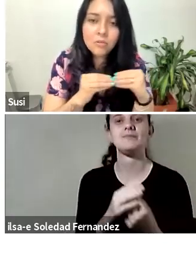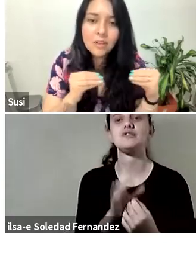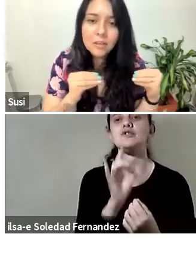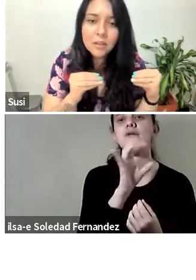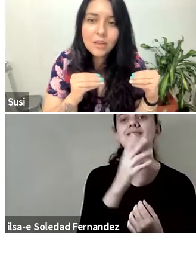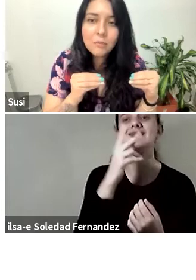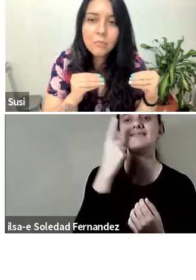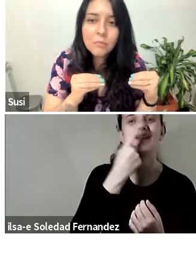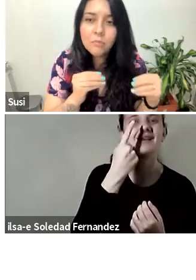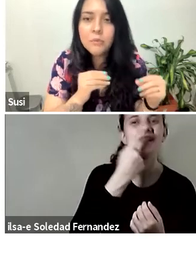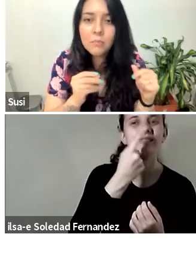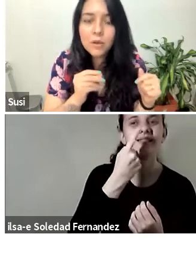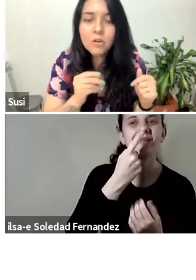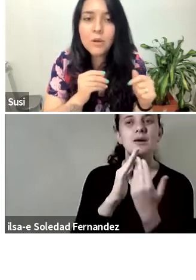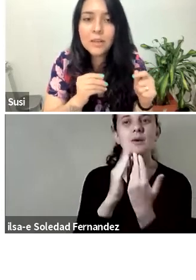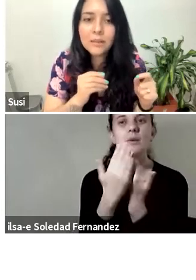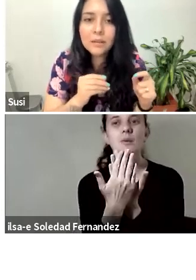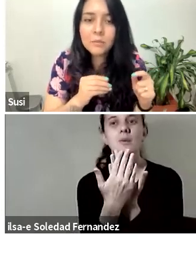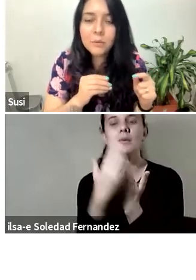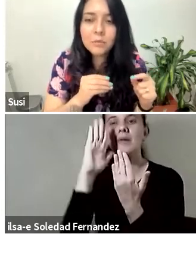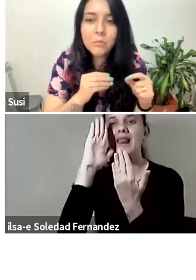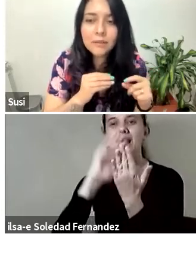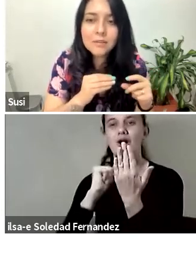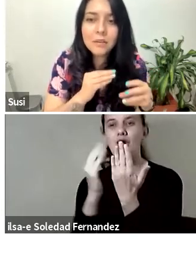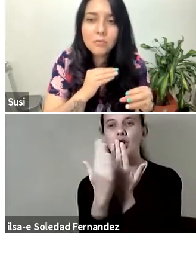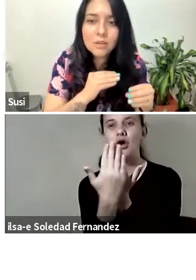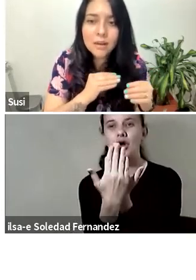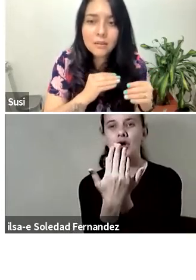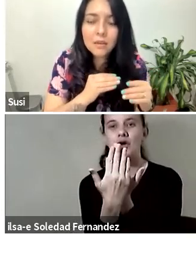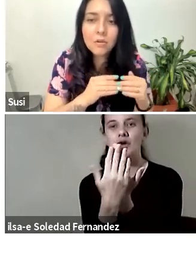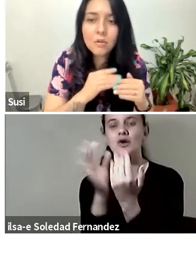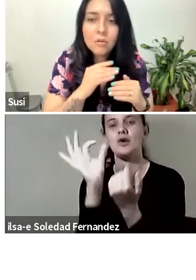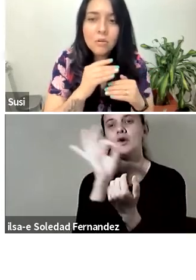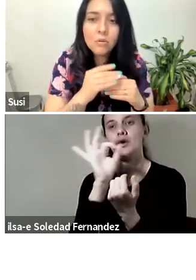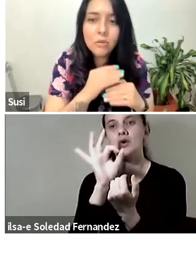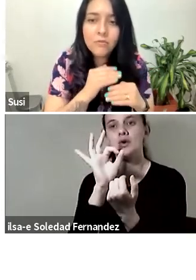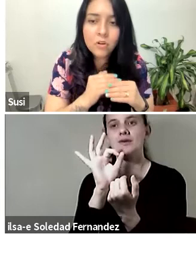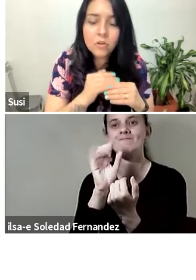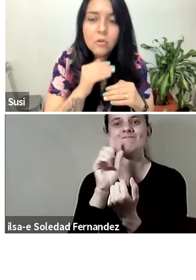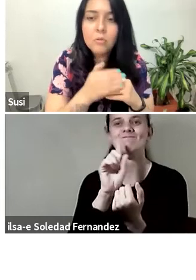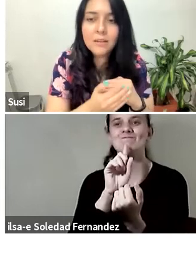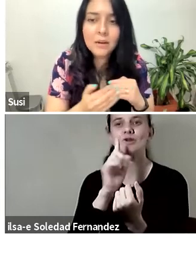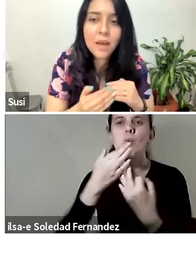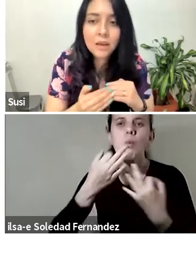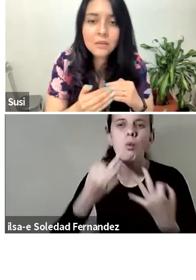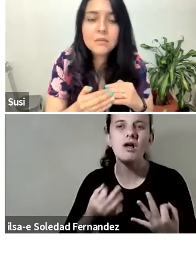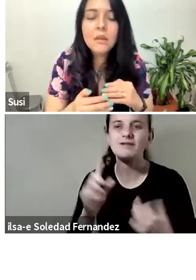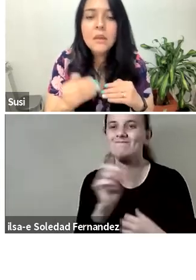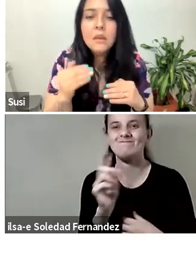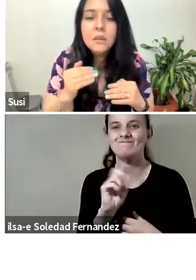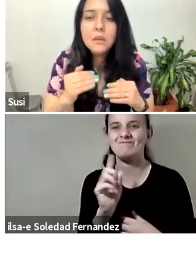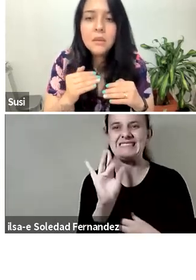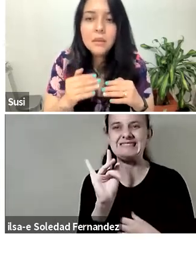un contraste que no era tan bueno como es el que está en este momento en pantalla, que es un celeste de fondo con unas letras